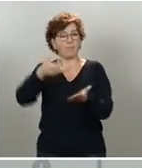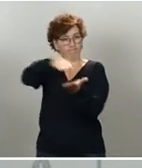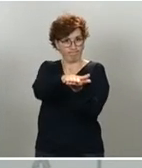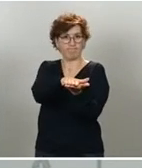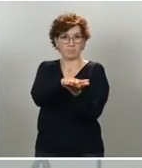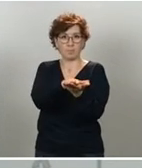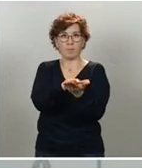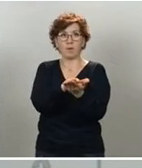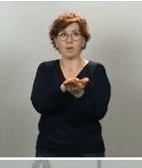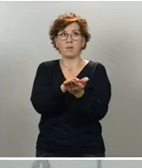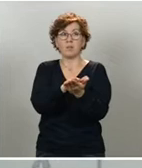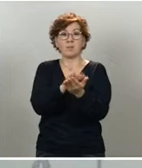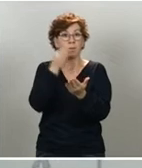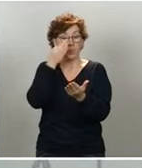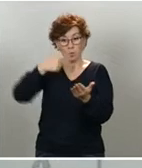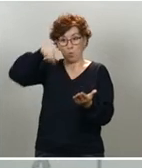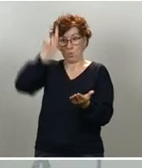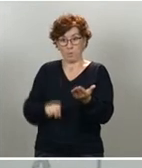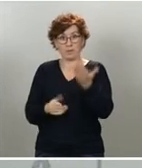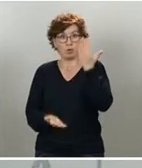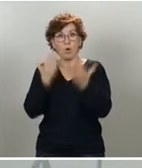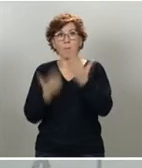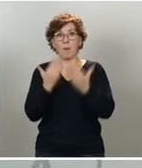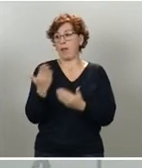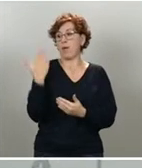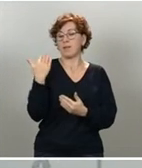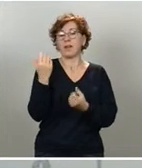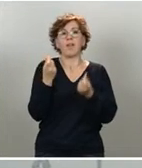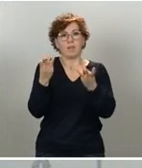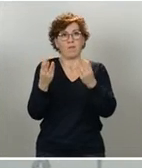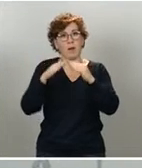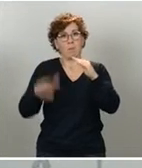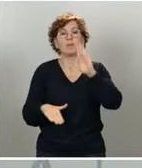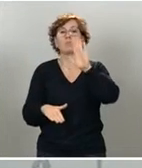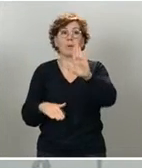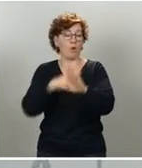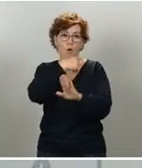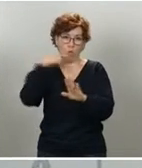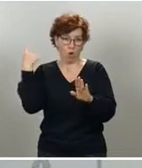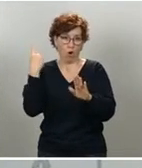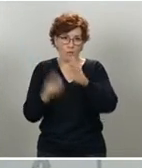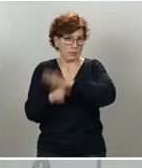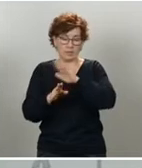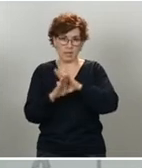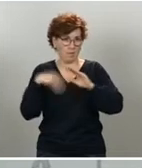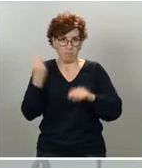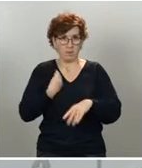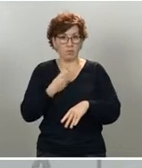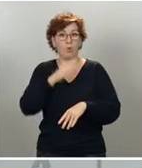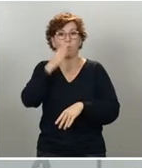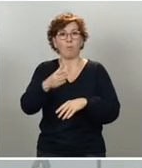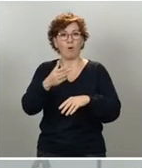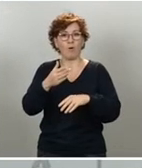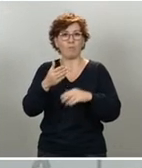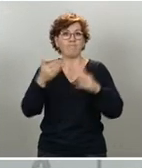último mes cifras mucho más bajas, el dolor continúa siendo insoportable, dado que se acumula sobre el de miles y miles